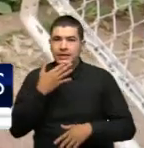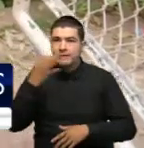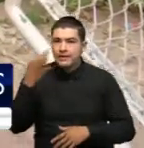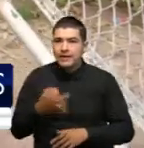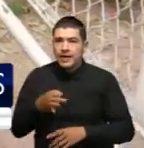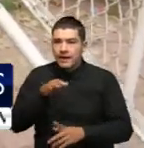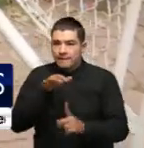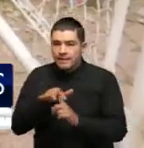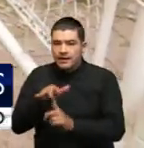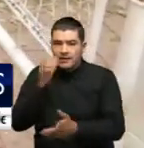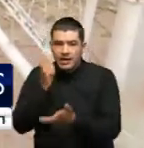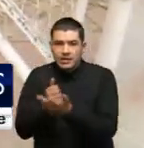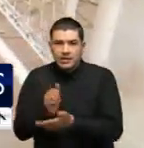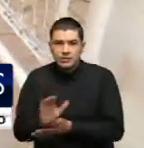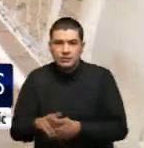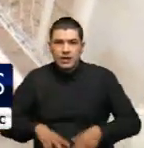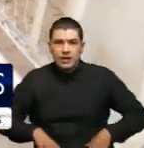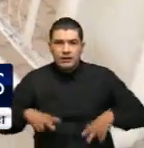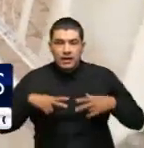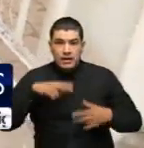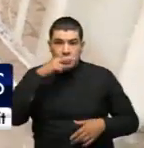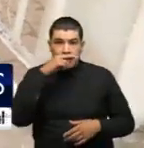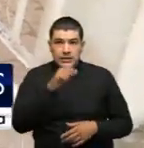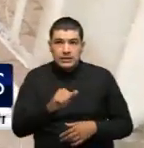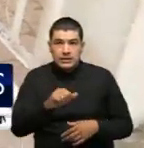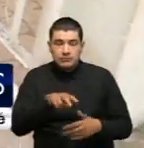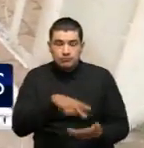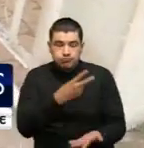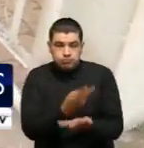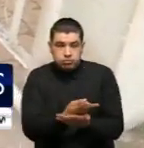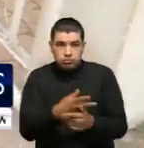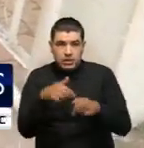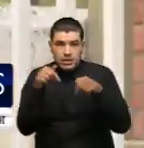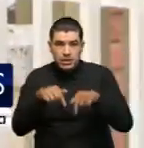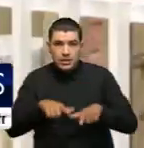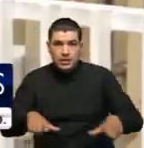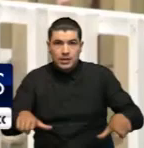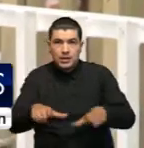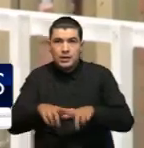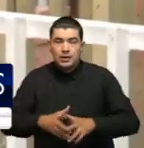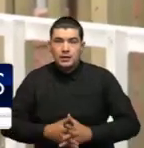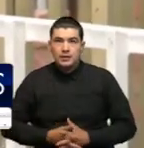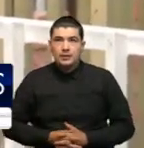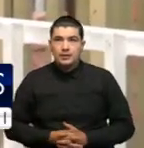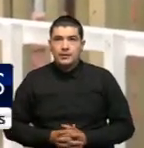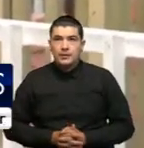definitivamente acabó con su vida. La niña quedó tendida aquí en el piso.